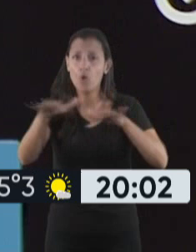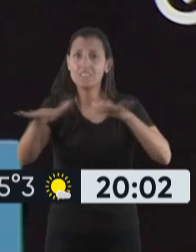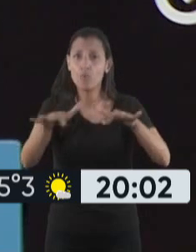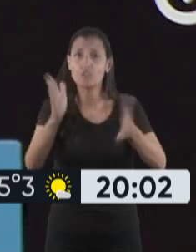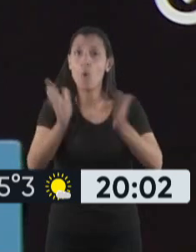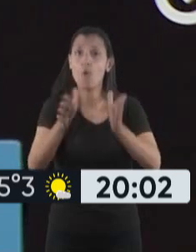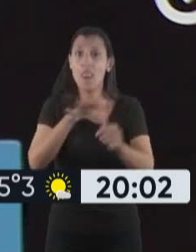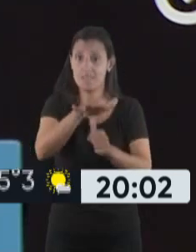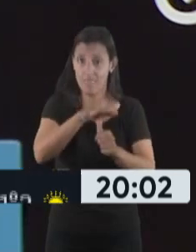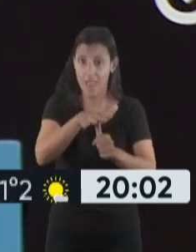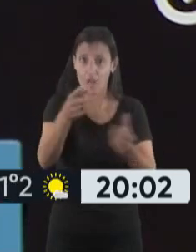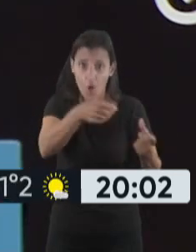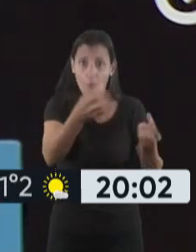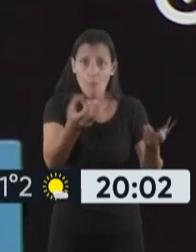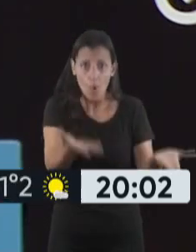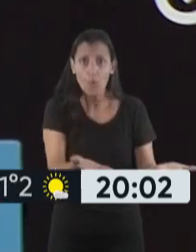Y está muy bien.